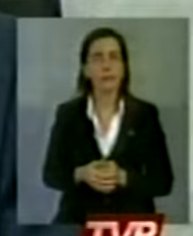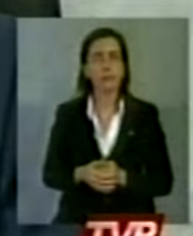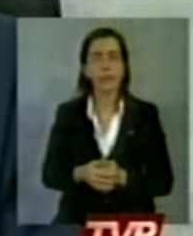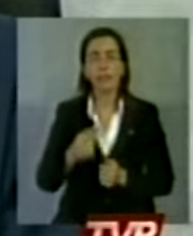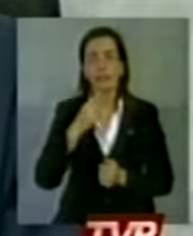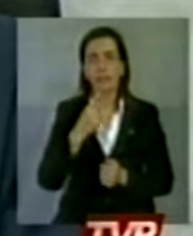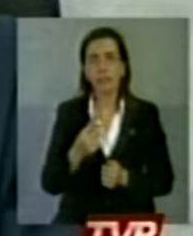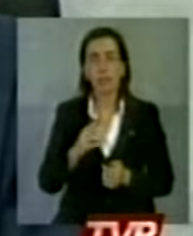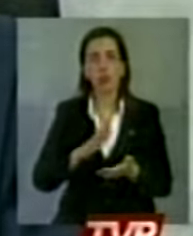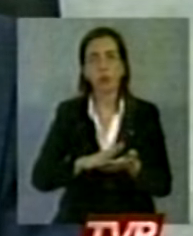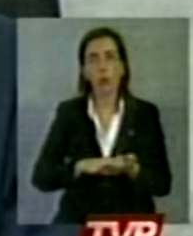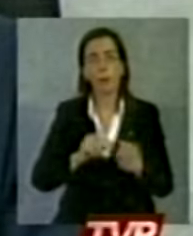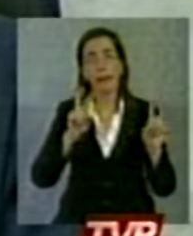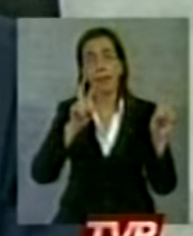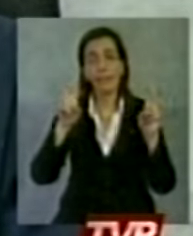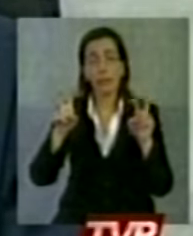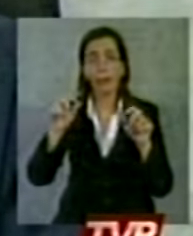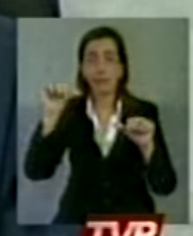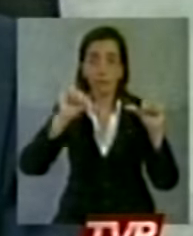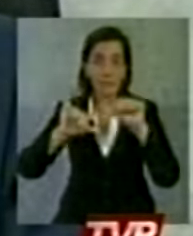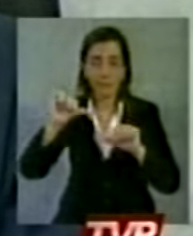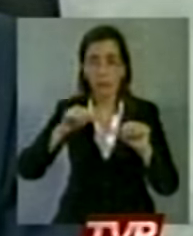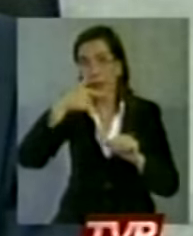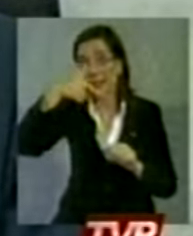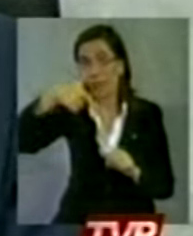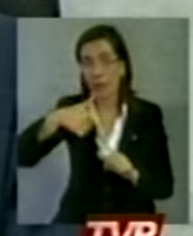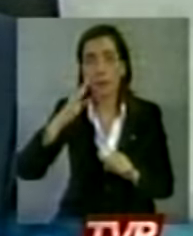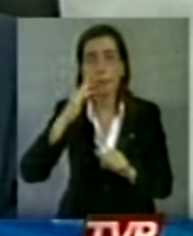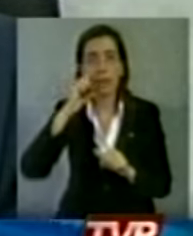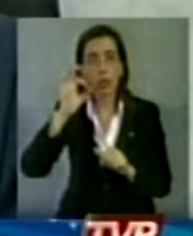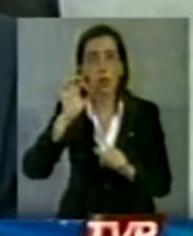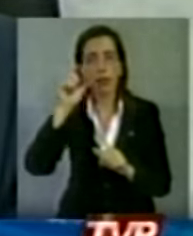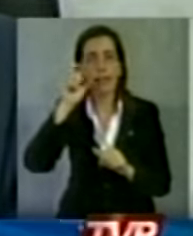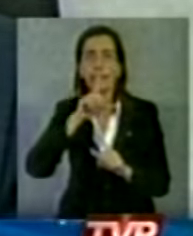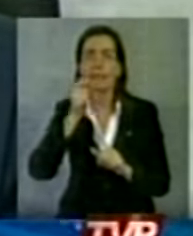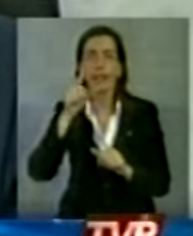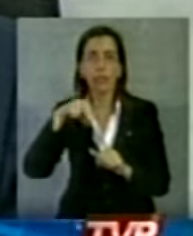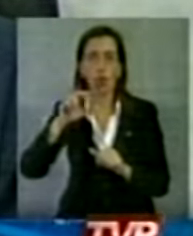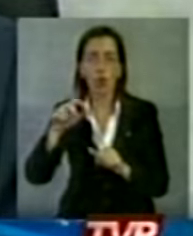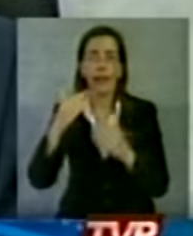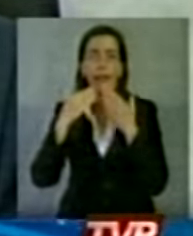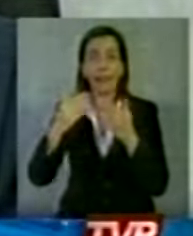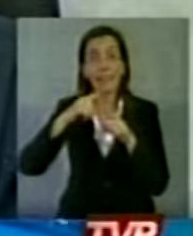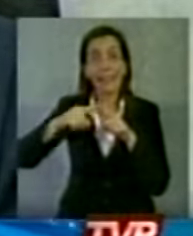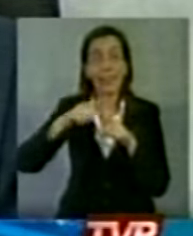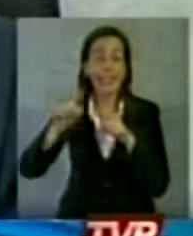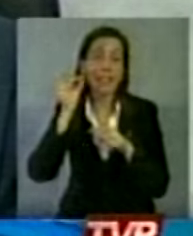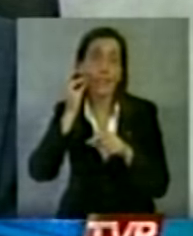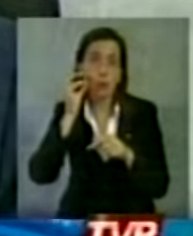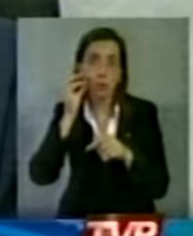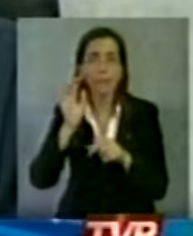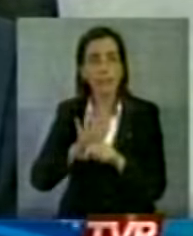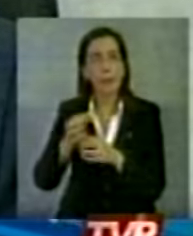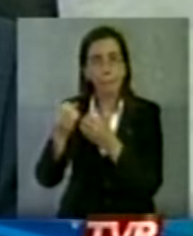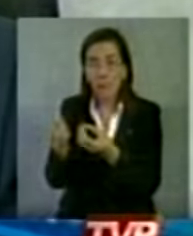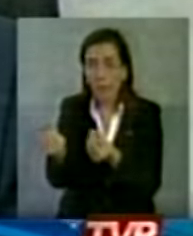La producción de bioetanol de caña de azúcar ha permitido una sustancial valorización de los excedentes de la producción